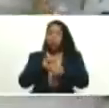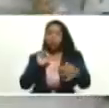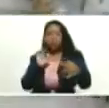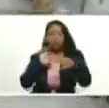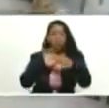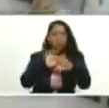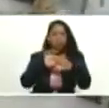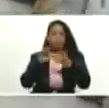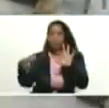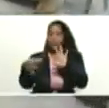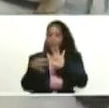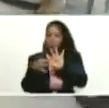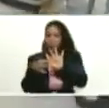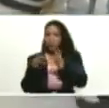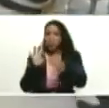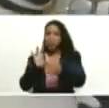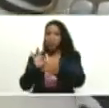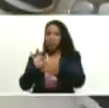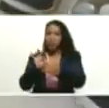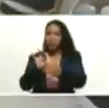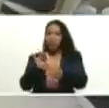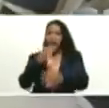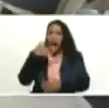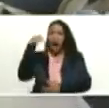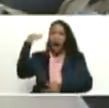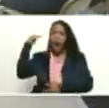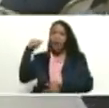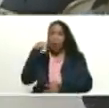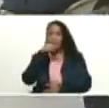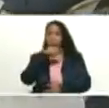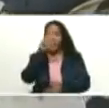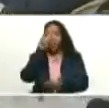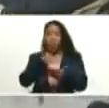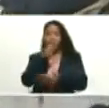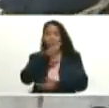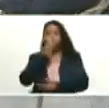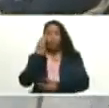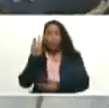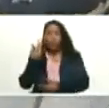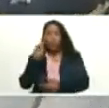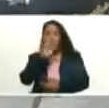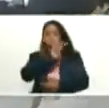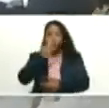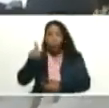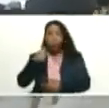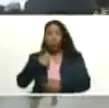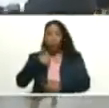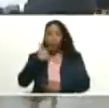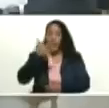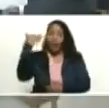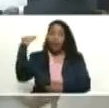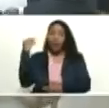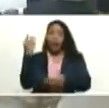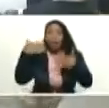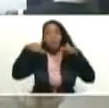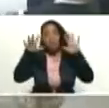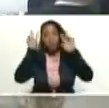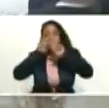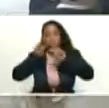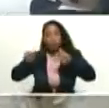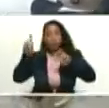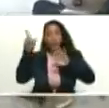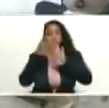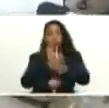alianzas. Y lo que dije en octubre de 2021, que a pesar de los desacuerdos que tengamos sobre la apertura de la investigación y ese